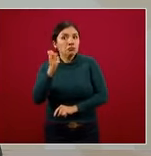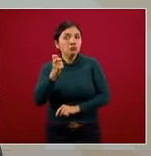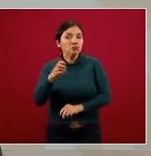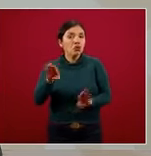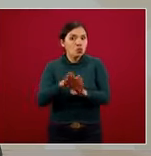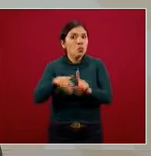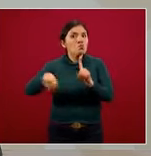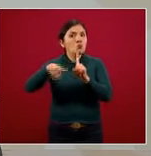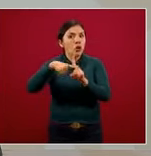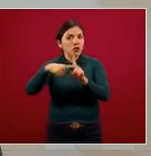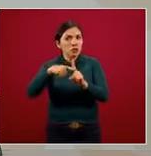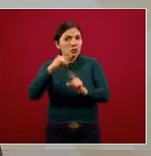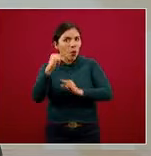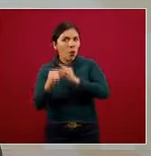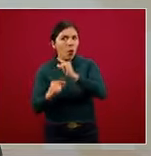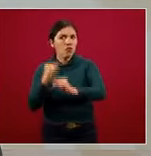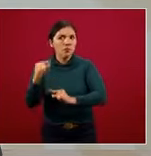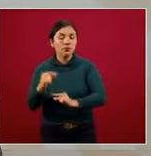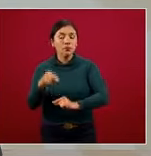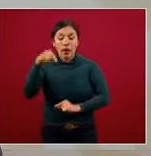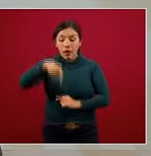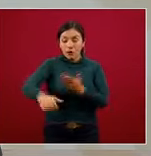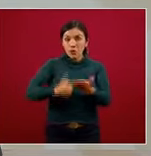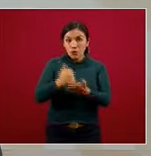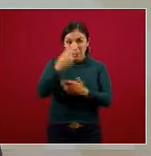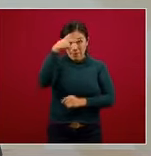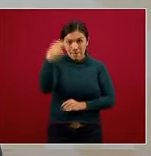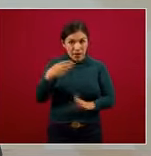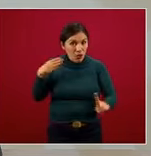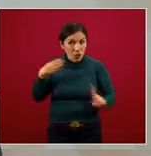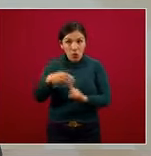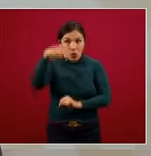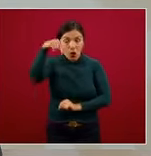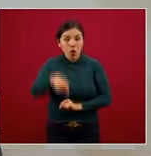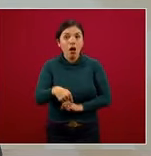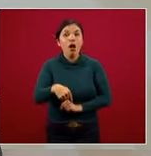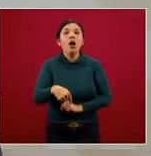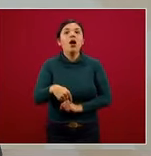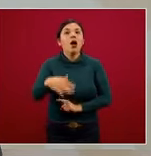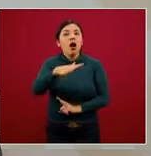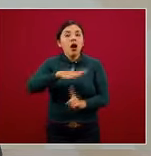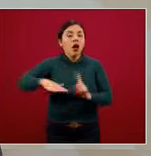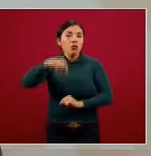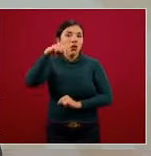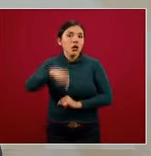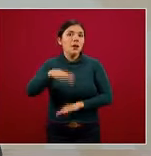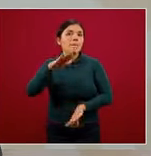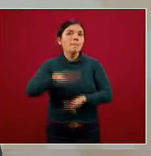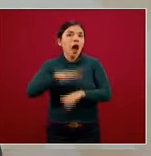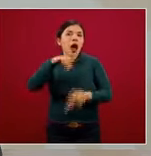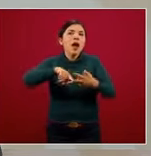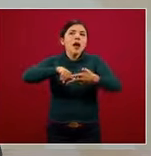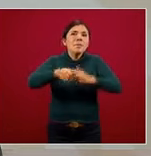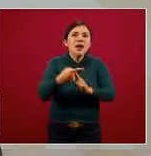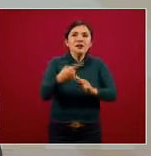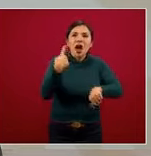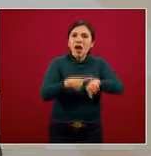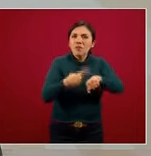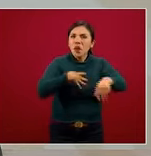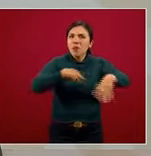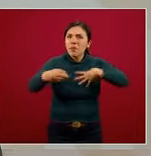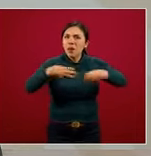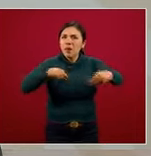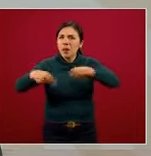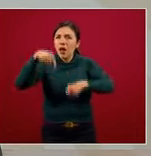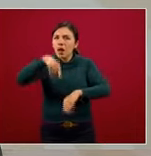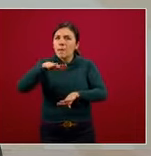epidemia. Concretamente en la Ciudad de México, que es la zona del país donde inició la epidemia, donde